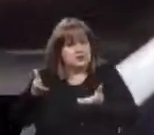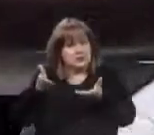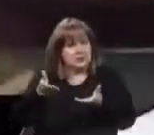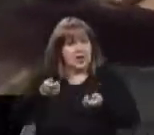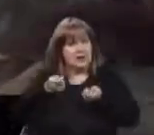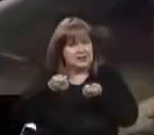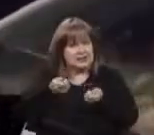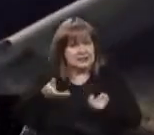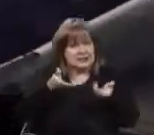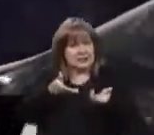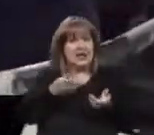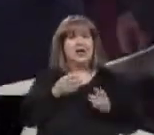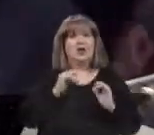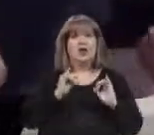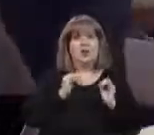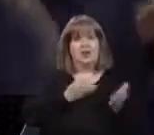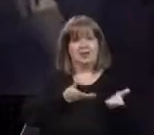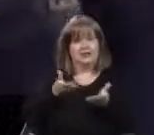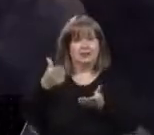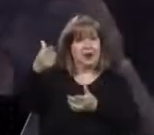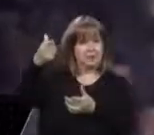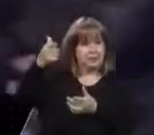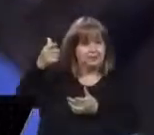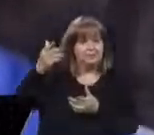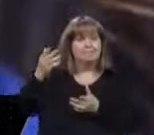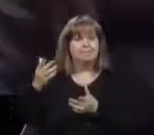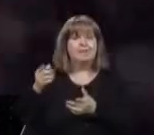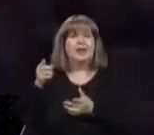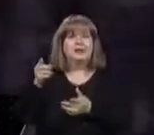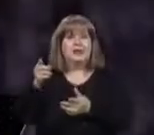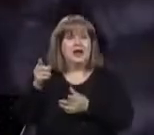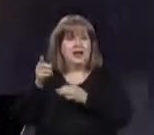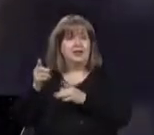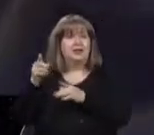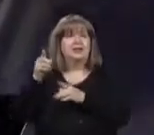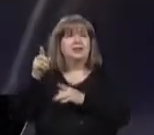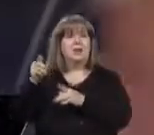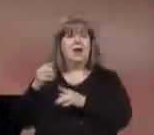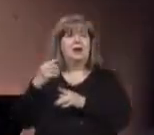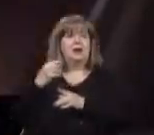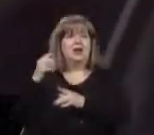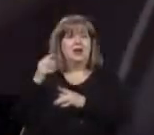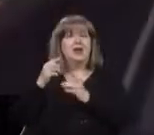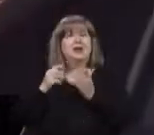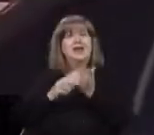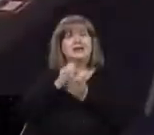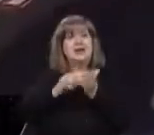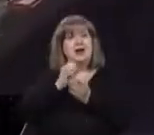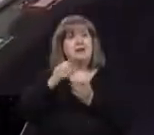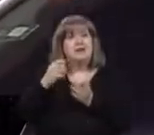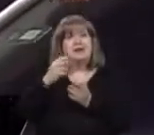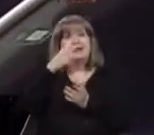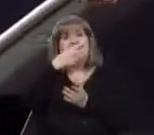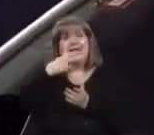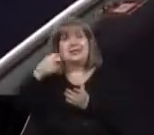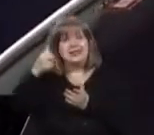Además, por la convocatoria que tiene este hombre en redes sociales, estamos hablando de que solamente en Instagram sí. lo siguen